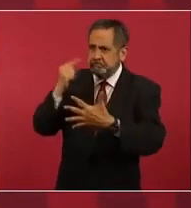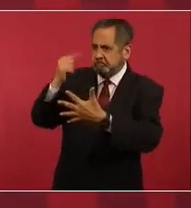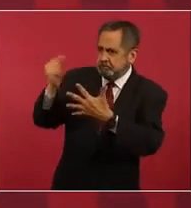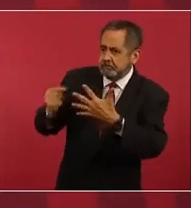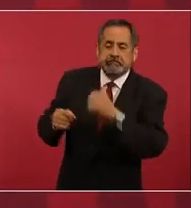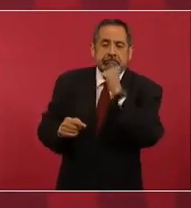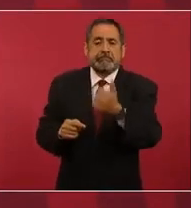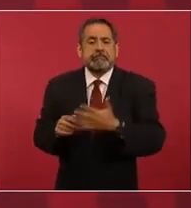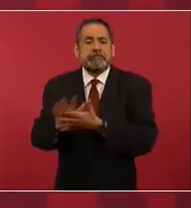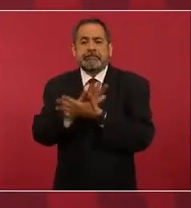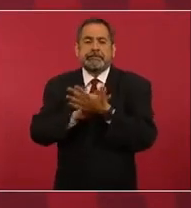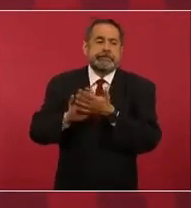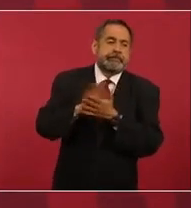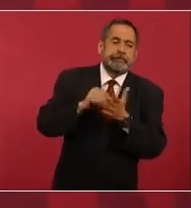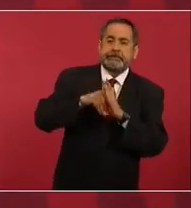y